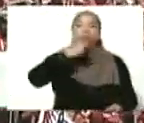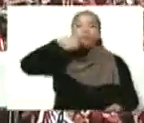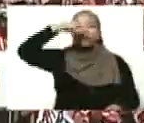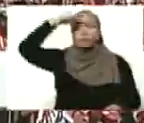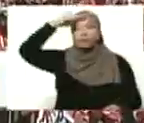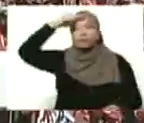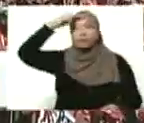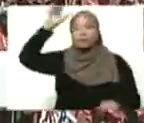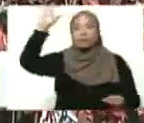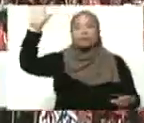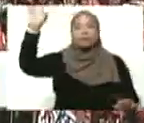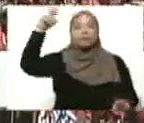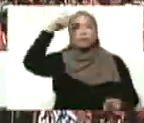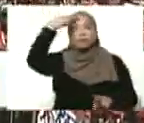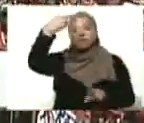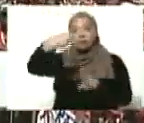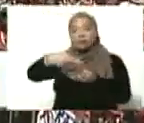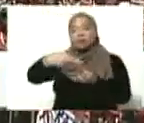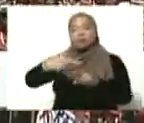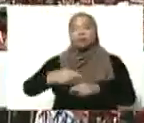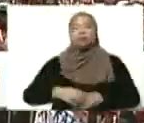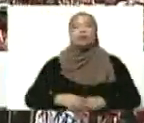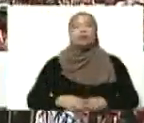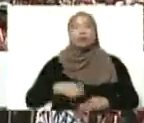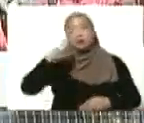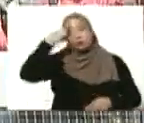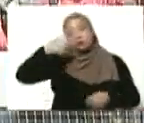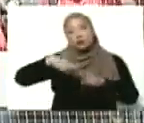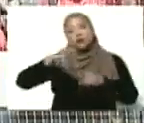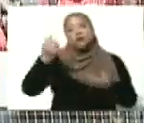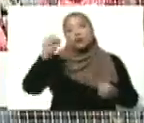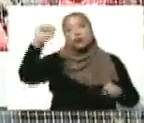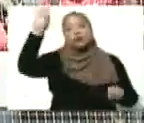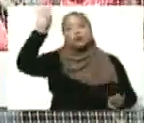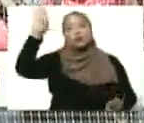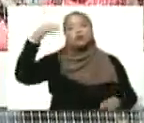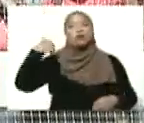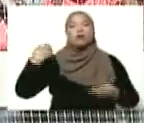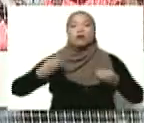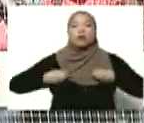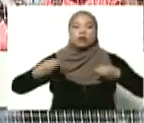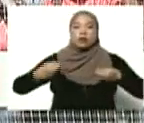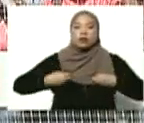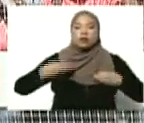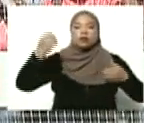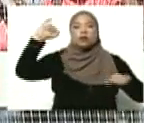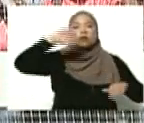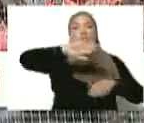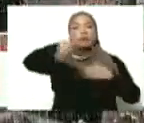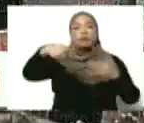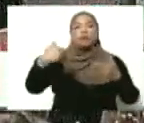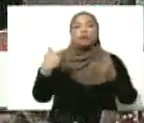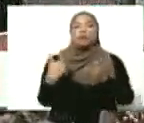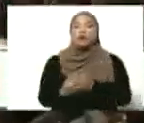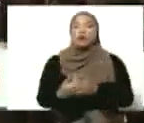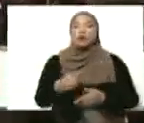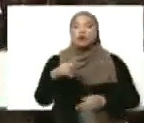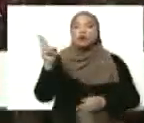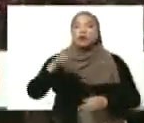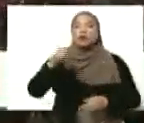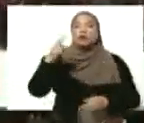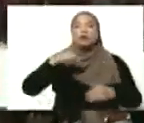Juro por mi honor. Juro por mi vida. Juro por ellos. Que no